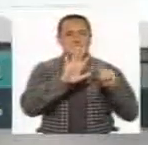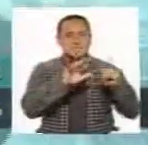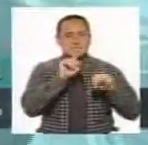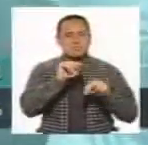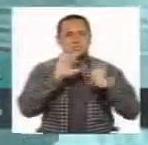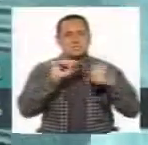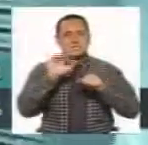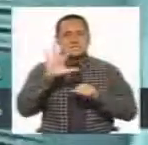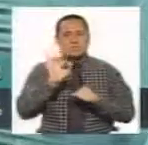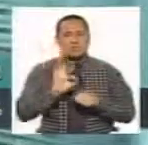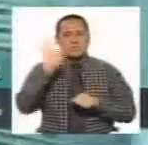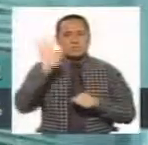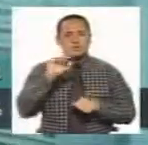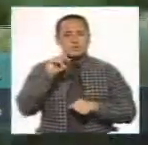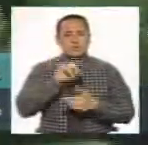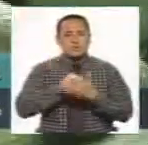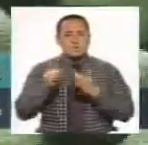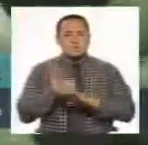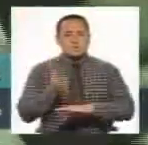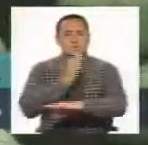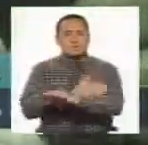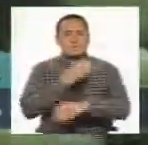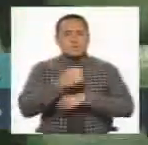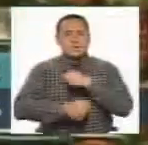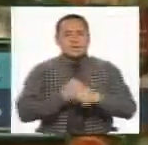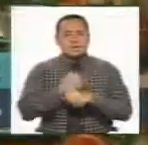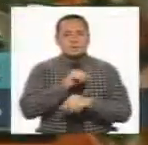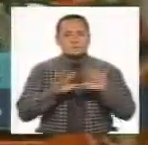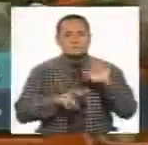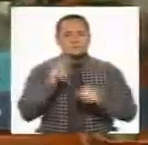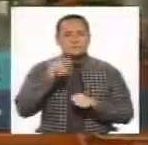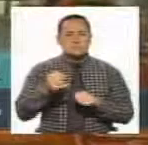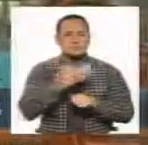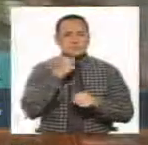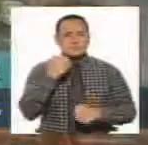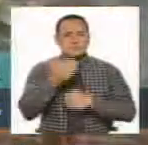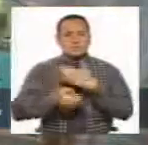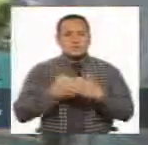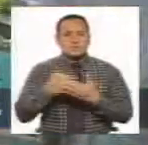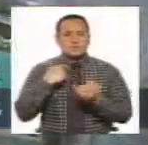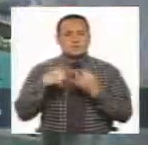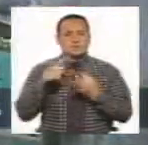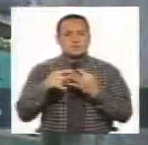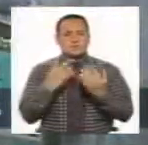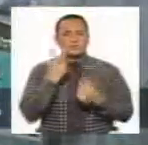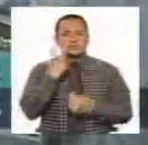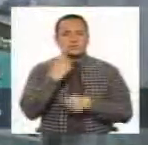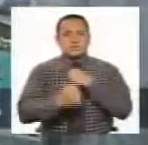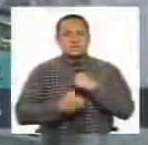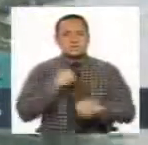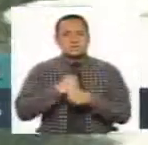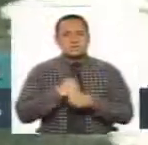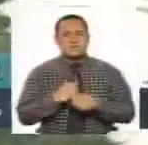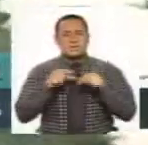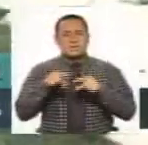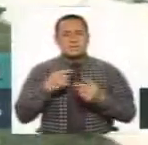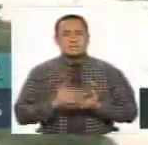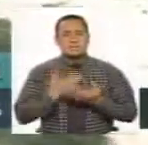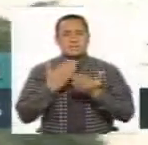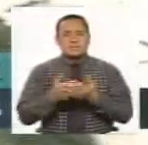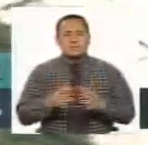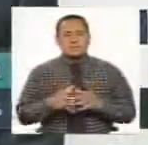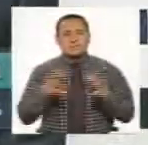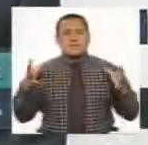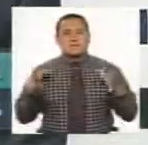7.65% con respecto al mismo mes en el año 2012, la mejor cifra en los últimos dos años. Es el registro